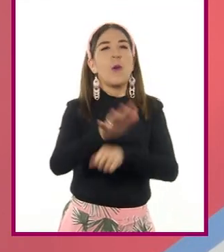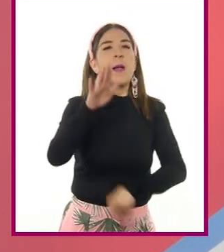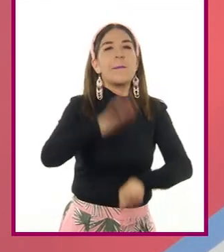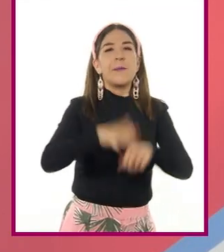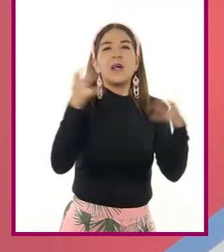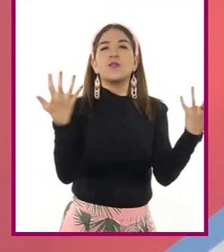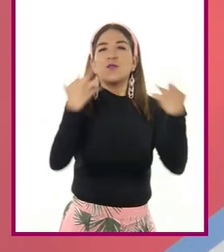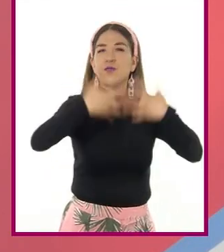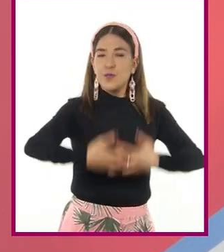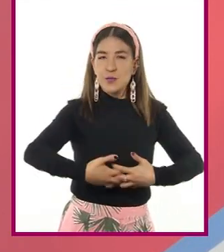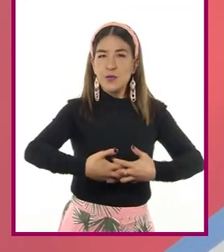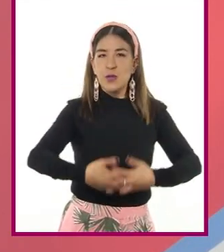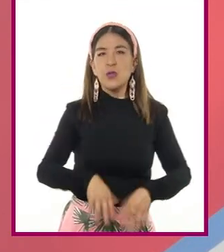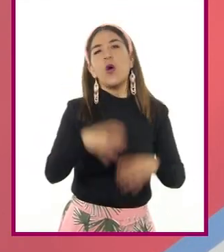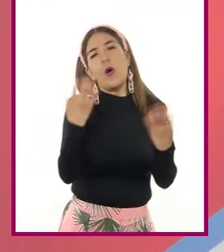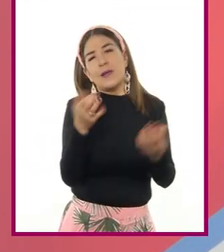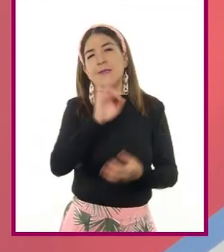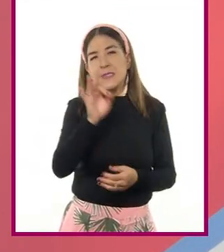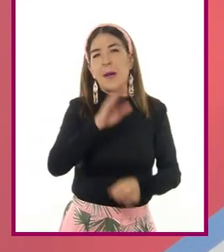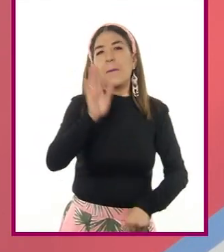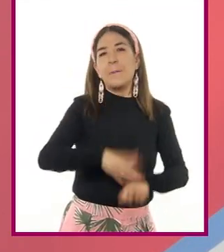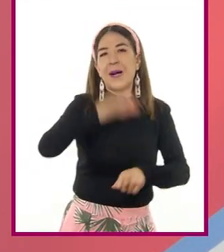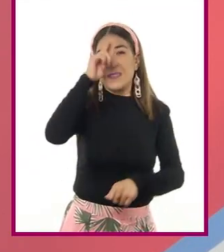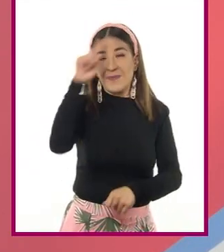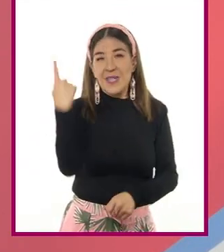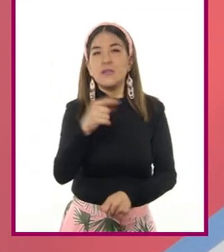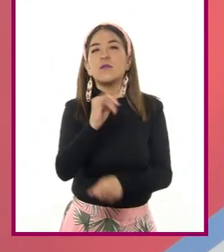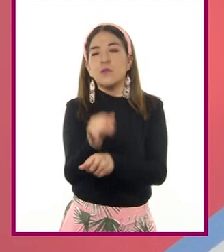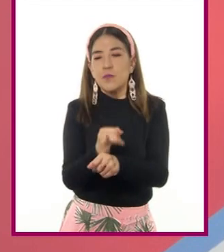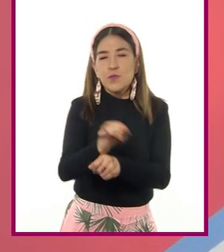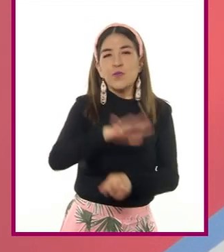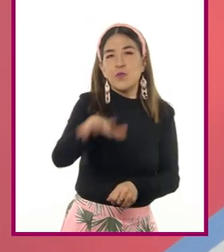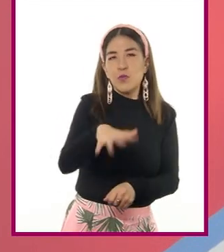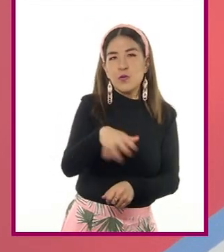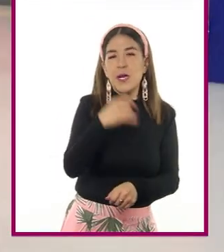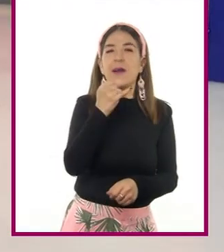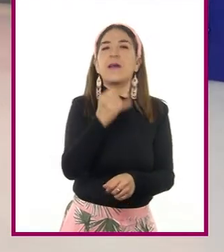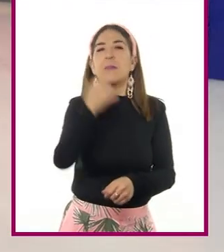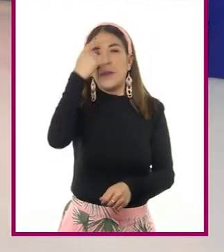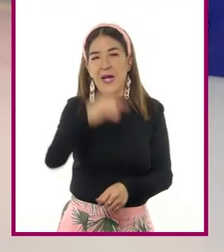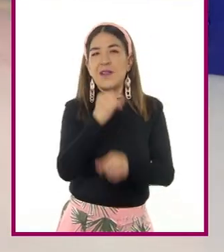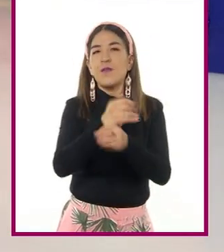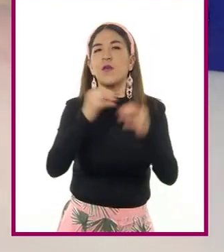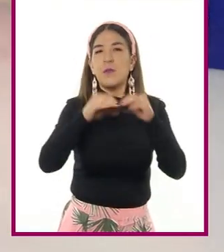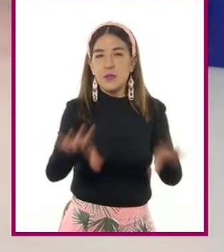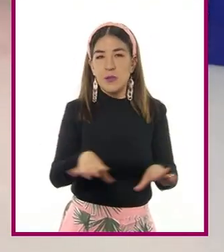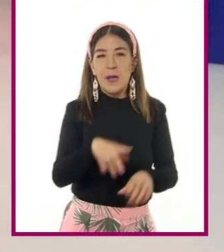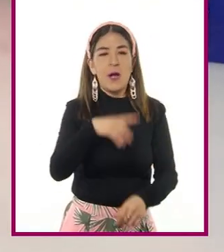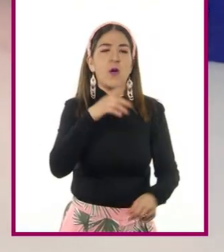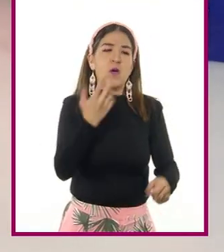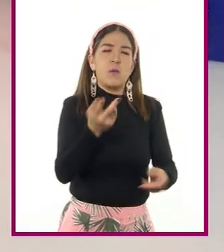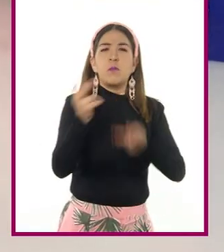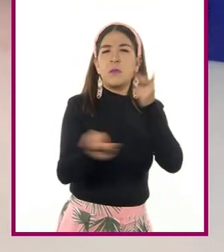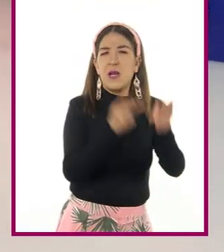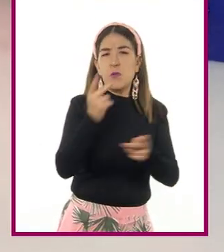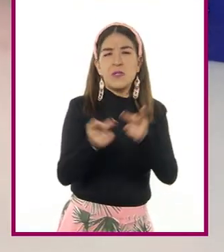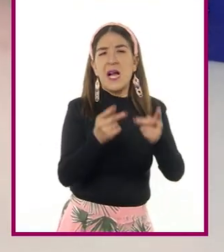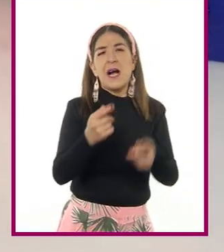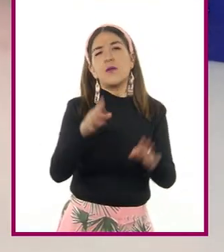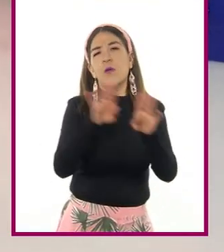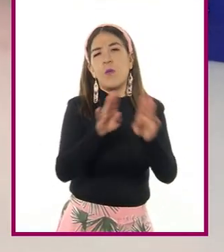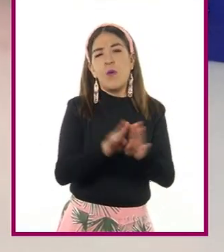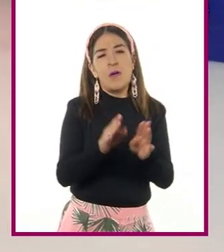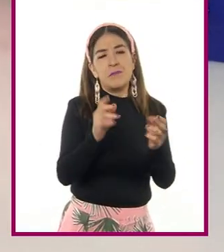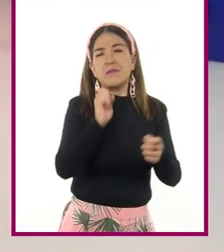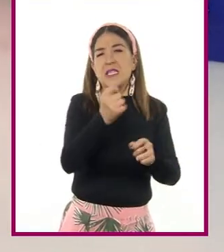o, mejor dicho, nos facilita la búsqueda de información. Tenemos las preguntas de tipo abiertas y las de tipo